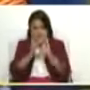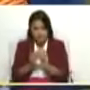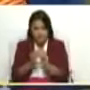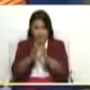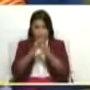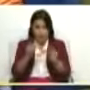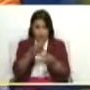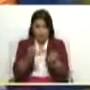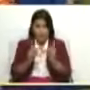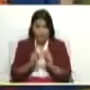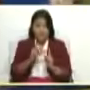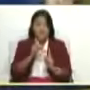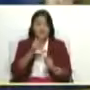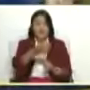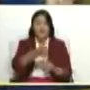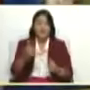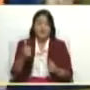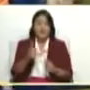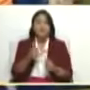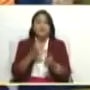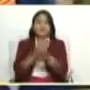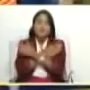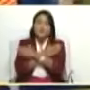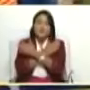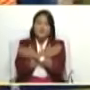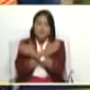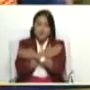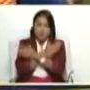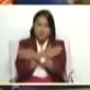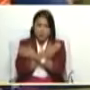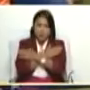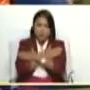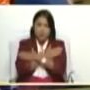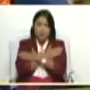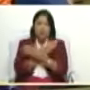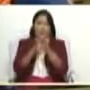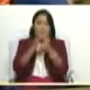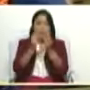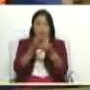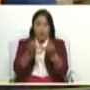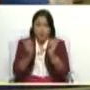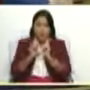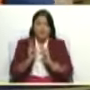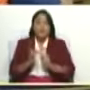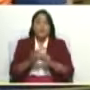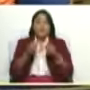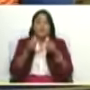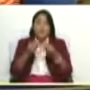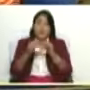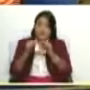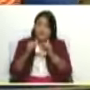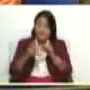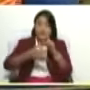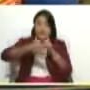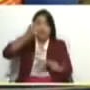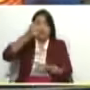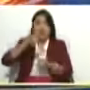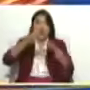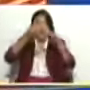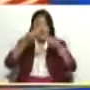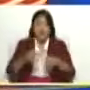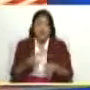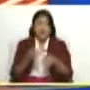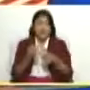todos mis felicitaciones a todos y a cada uno para llegar al nivel que ustedes han